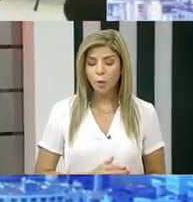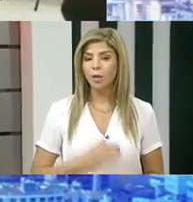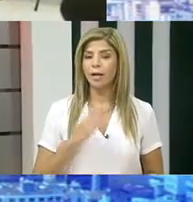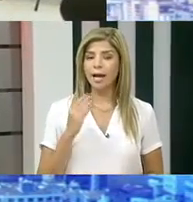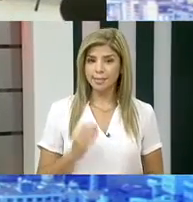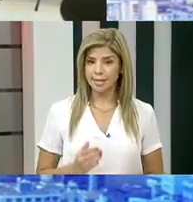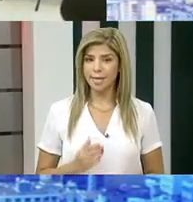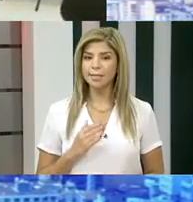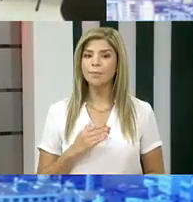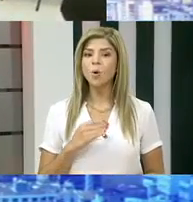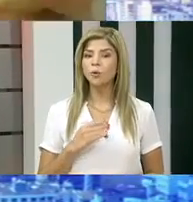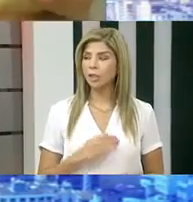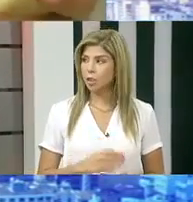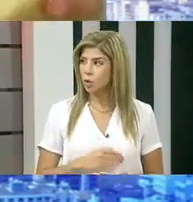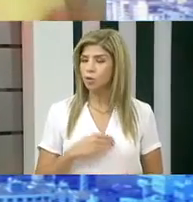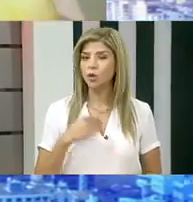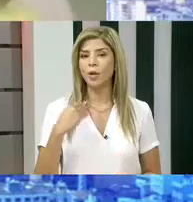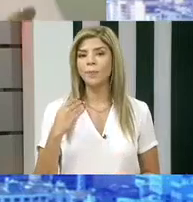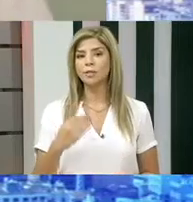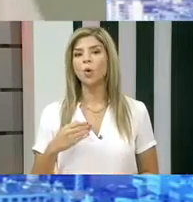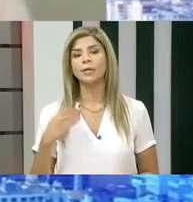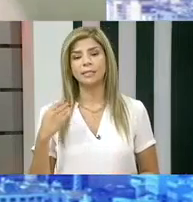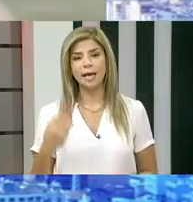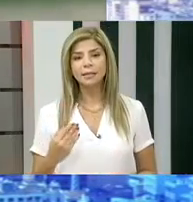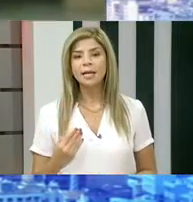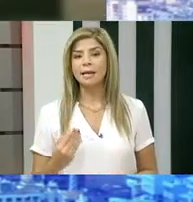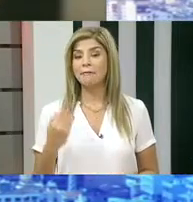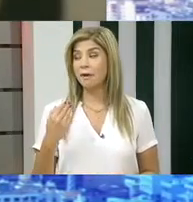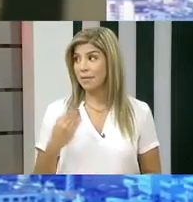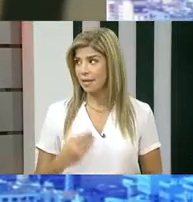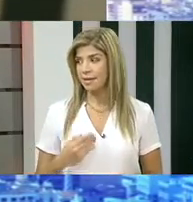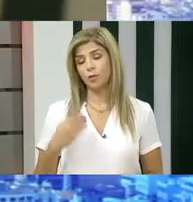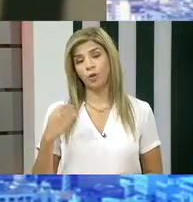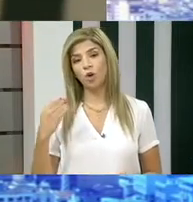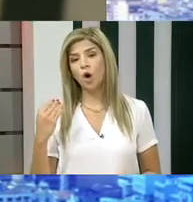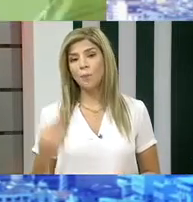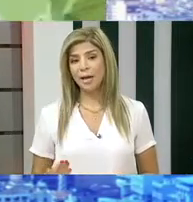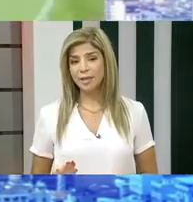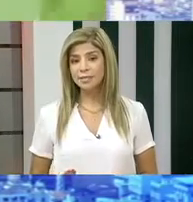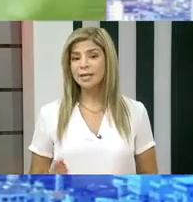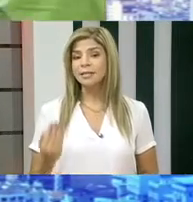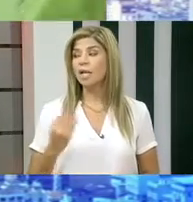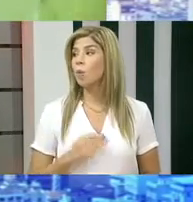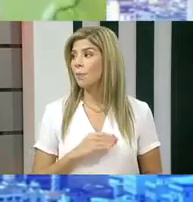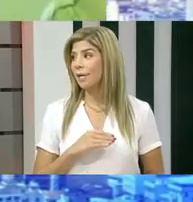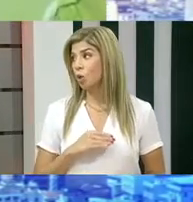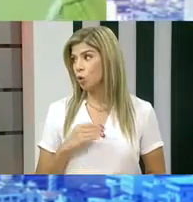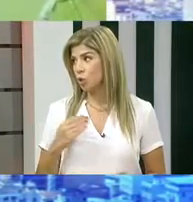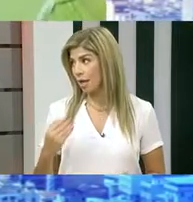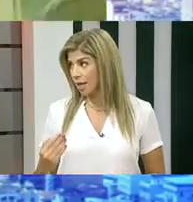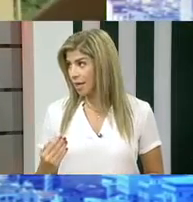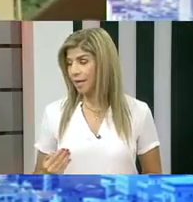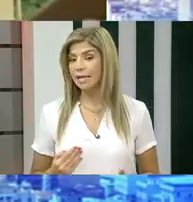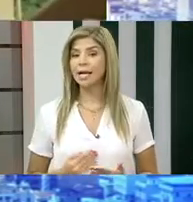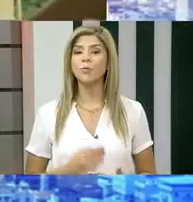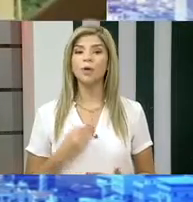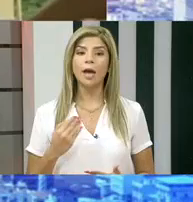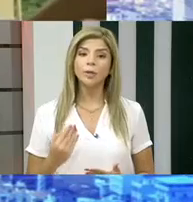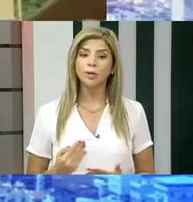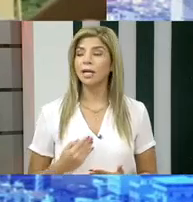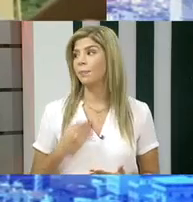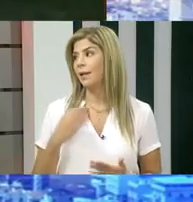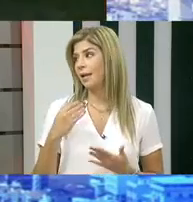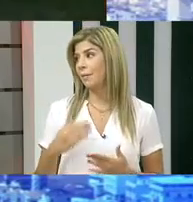cuando en casa ya tenemos un niño con sobrepeso o obesidad, la familia, sobre todo los padres, tienen un papel crucial en el cambio de hábitos